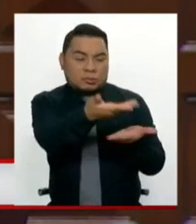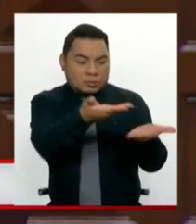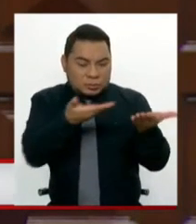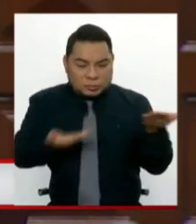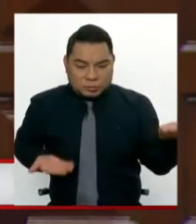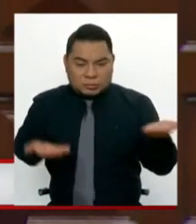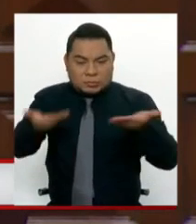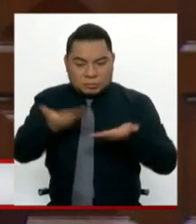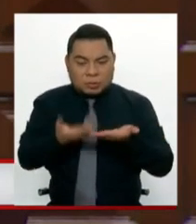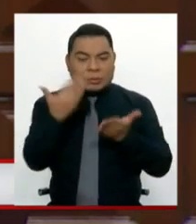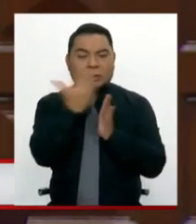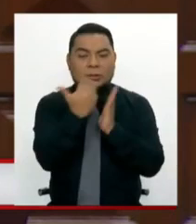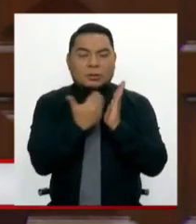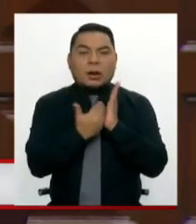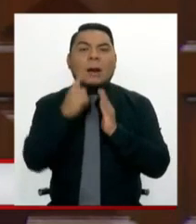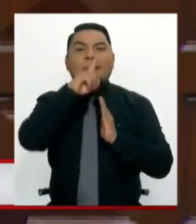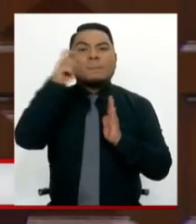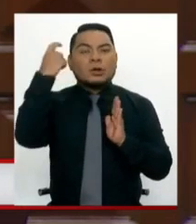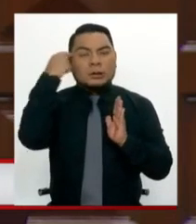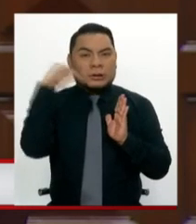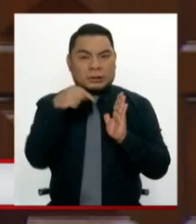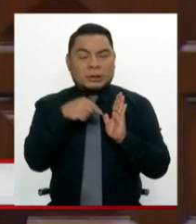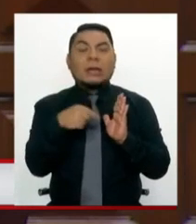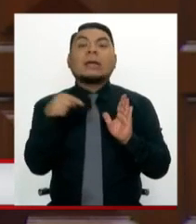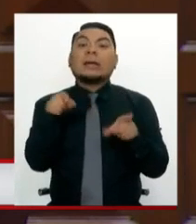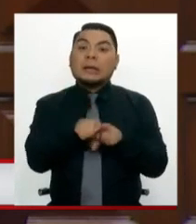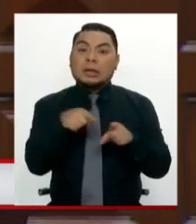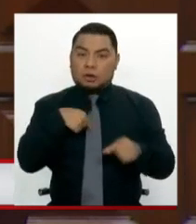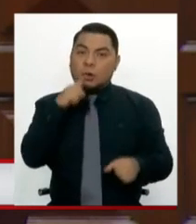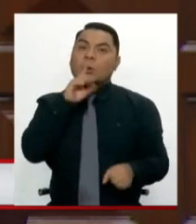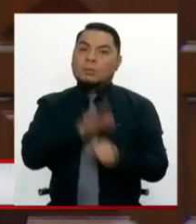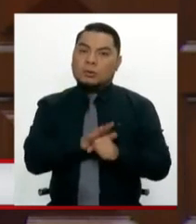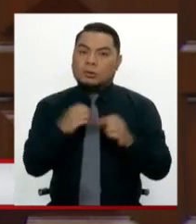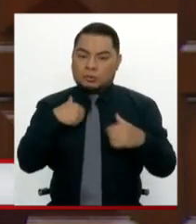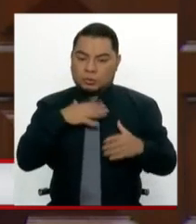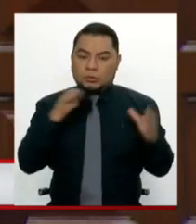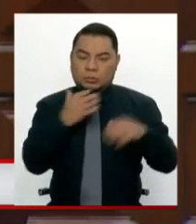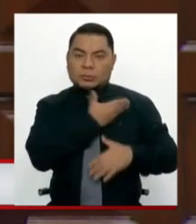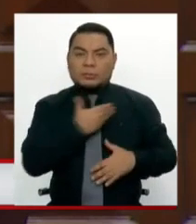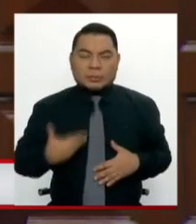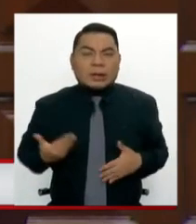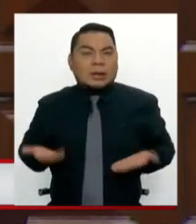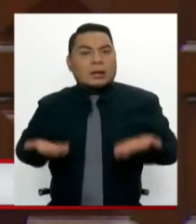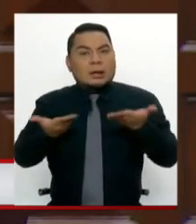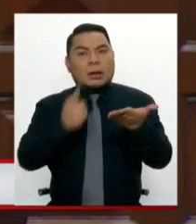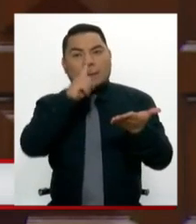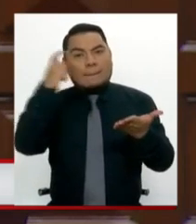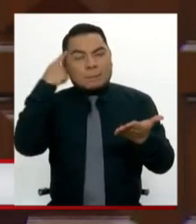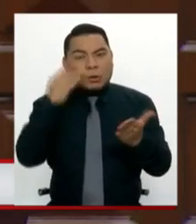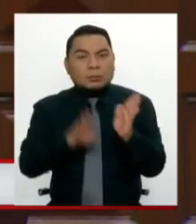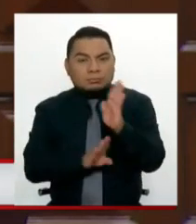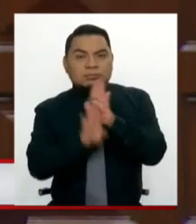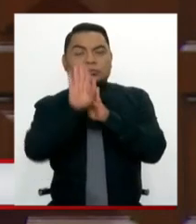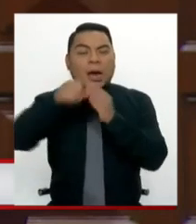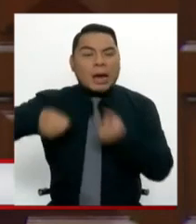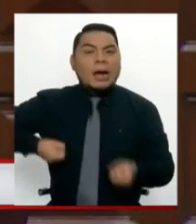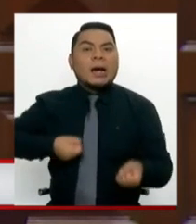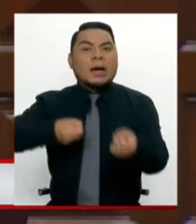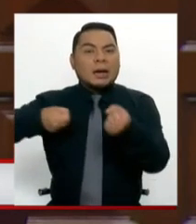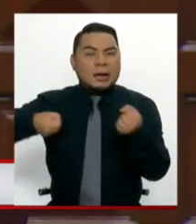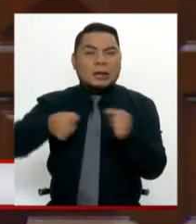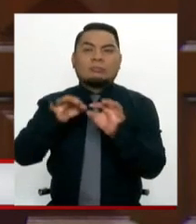las políticas nacionales. El compromiso del sector es llevar adelante una política del desarrollo agrario,